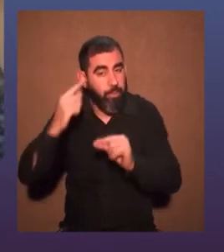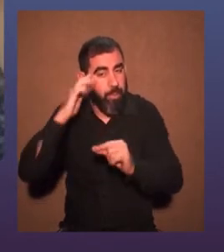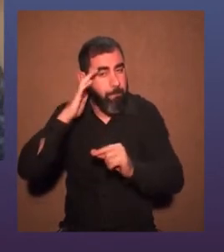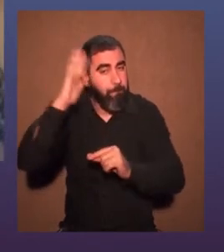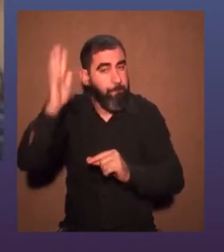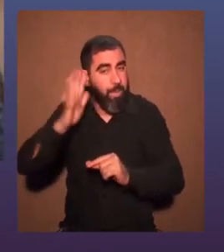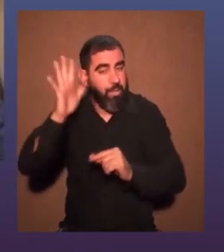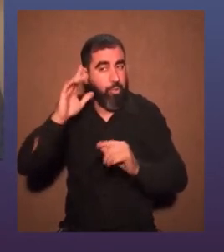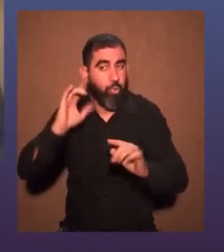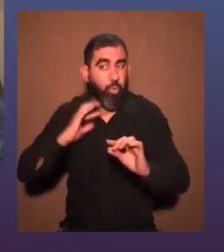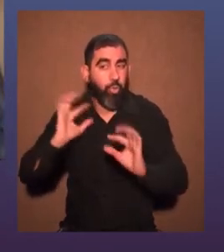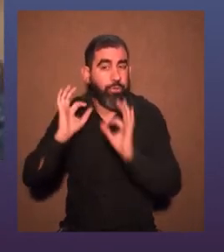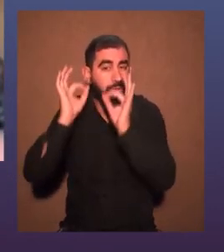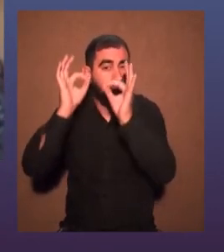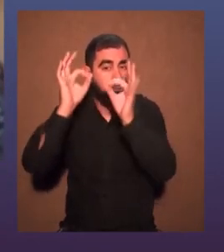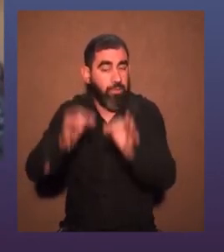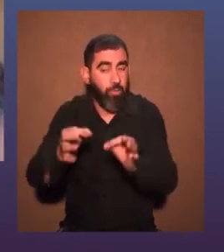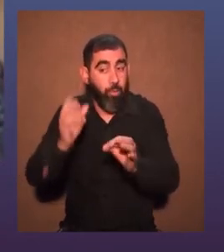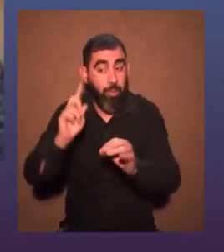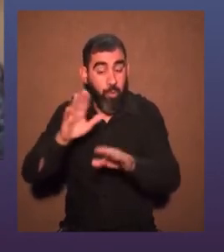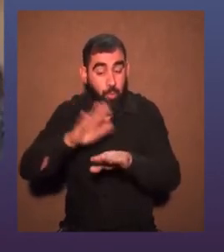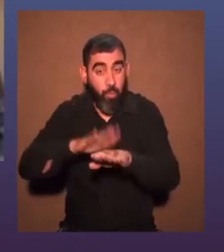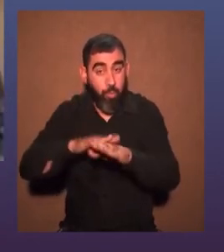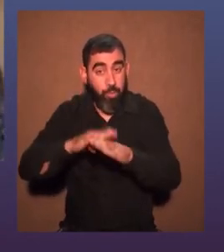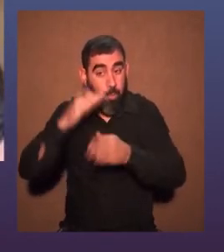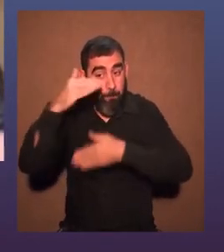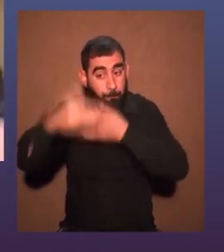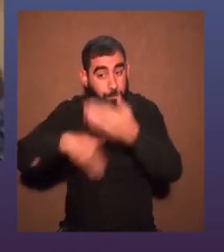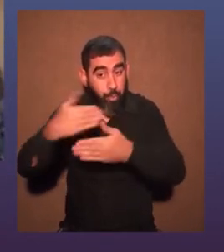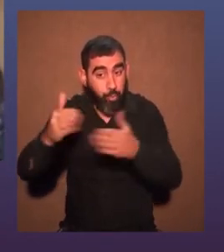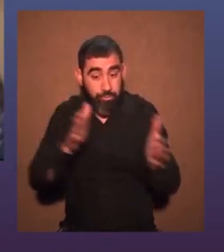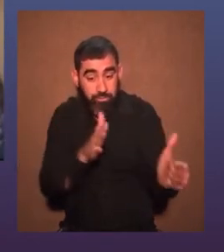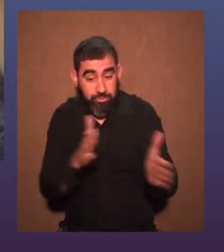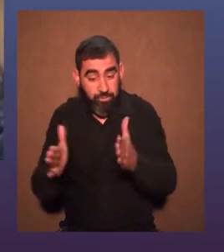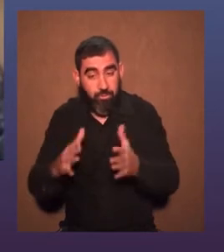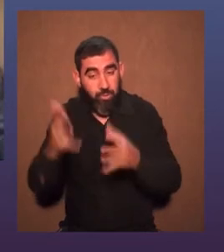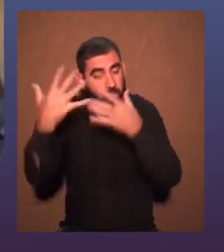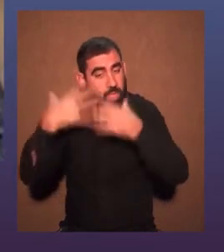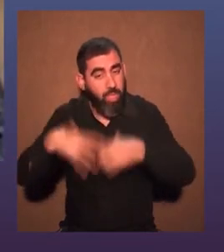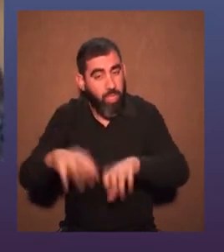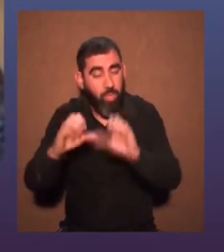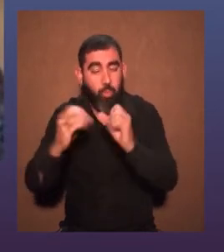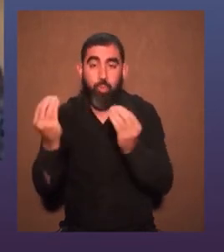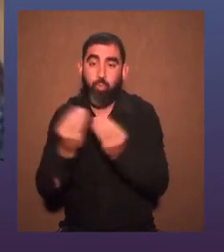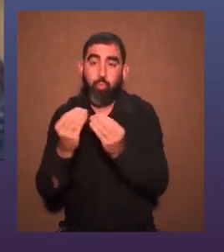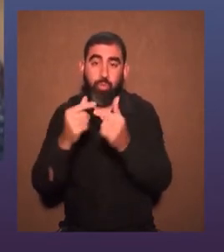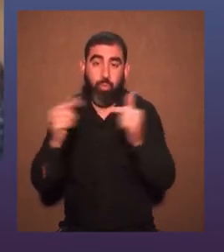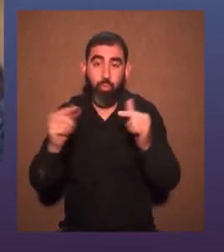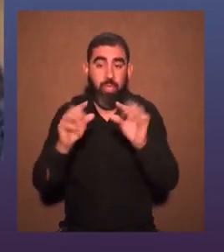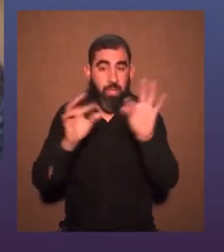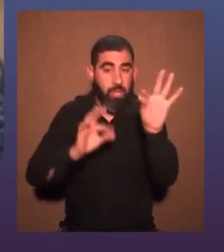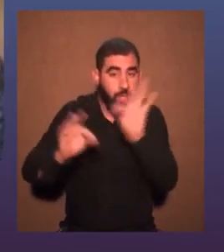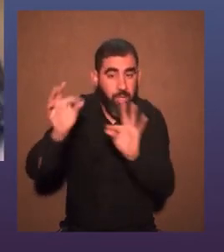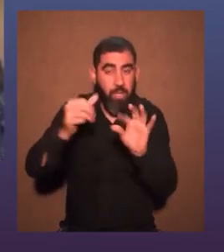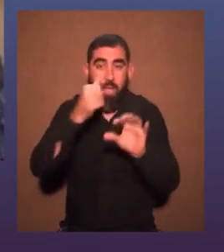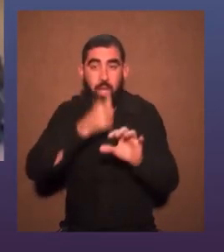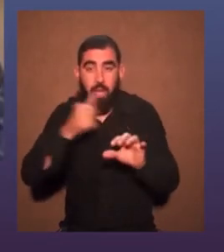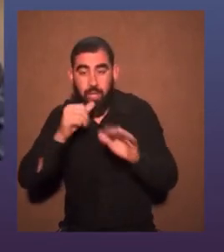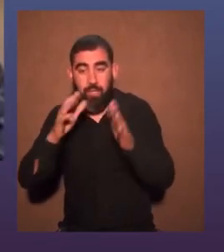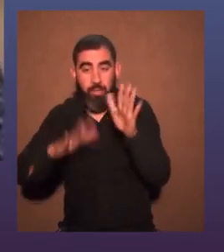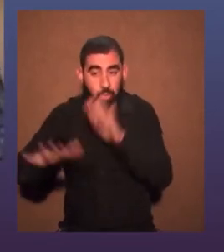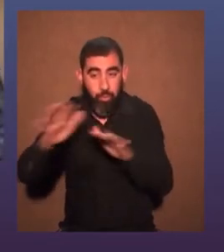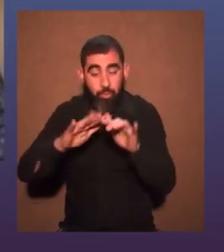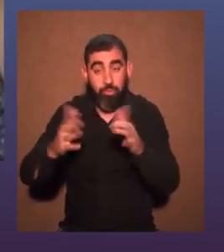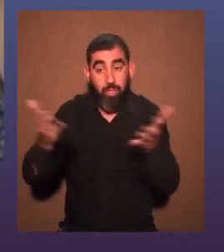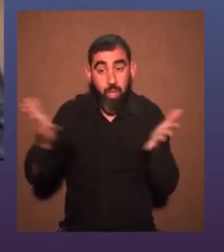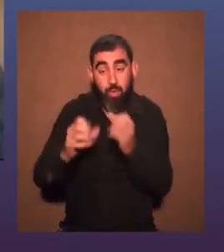los que querés llegar, pero la realidad es que en el proceso creativo también vas encontrando muchas cosas y vas corrigiendo, y en eso estamos en este